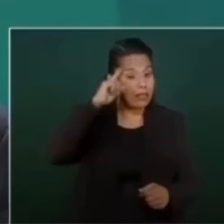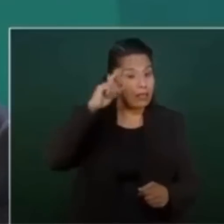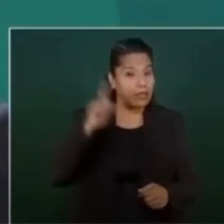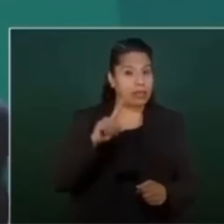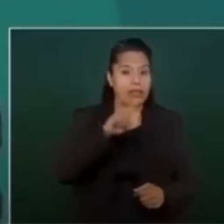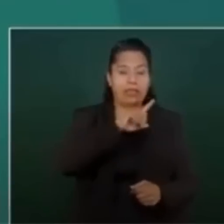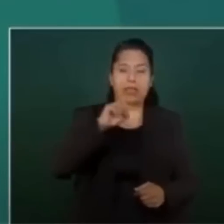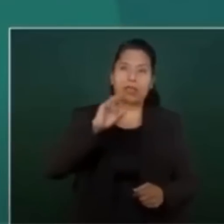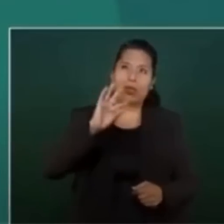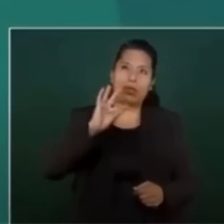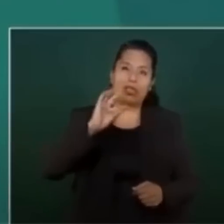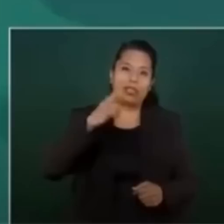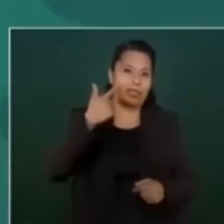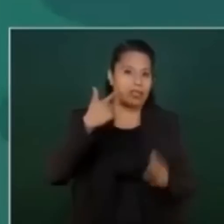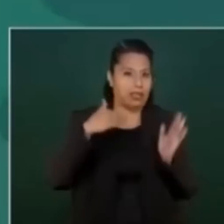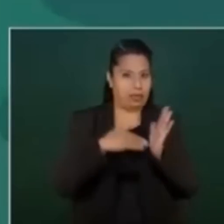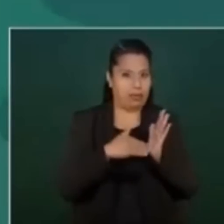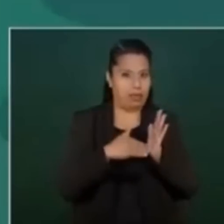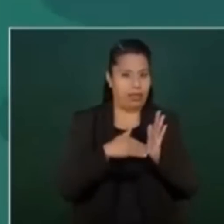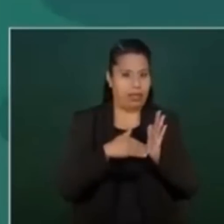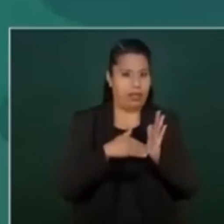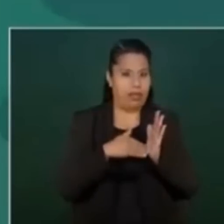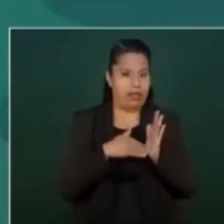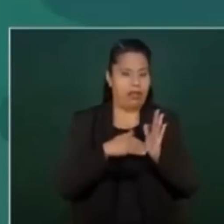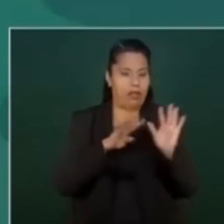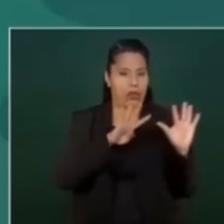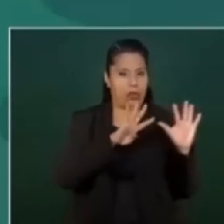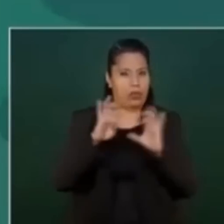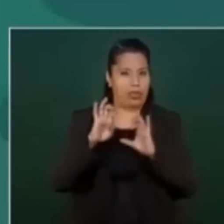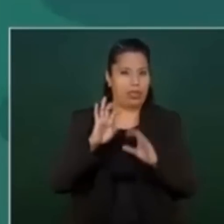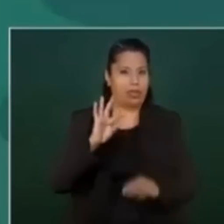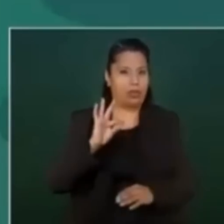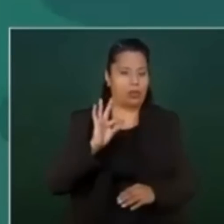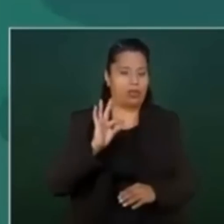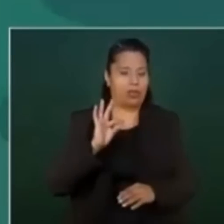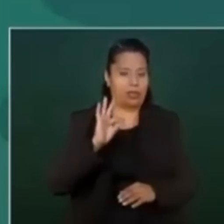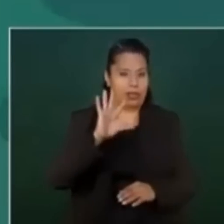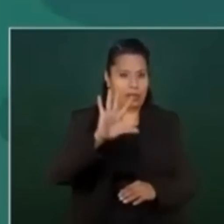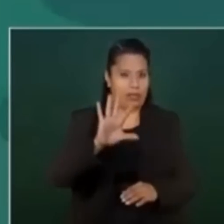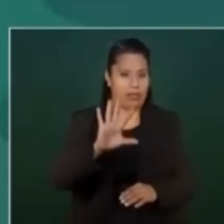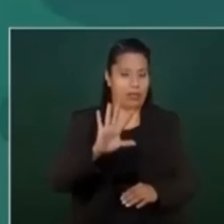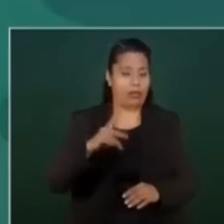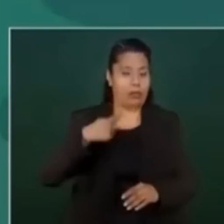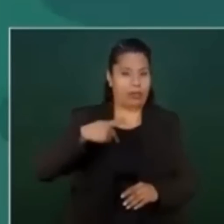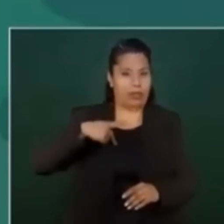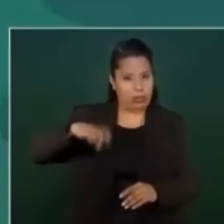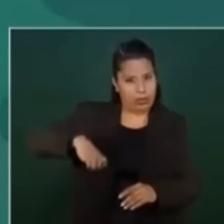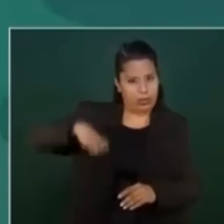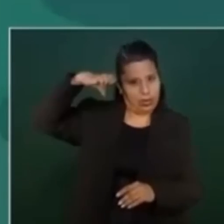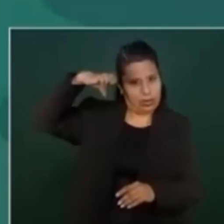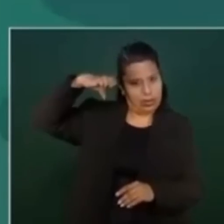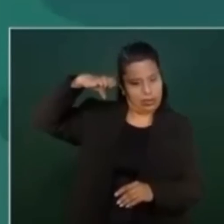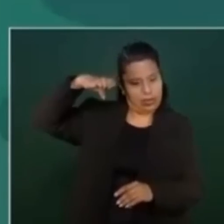147 mil 945 adultos mayores